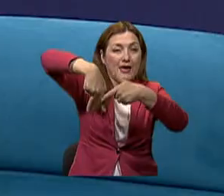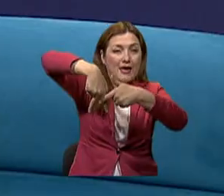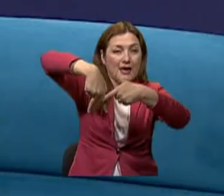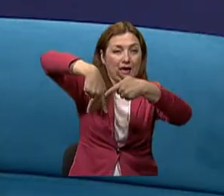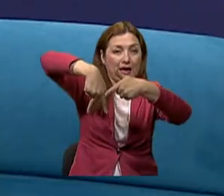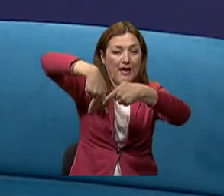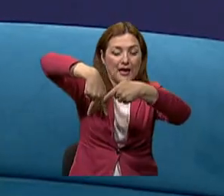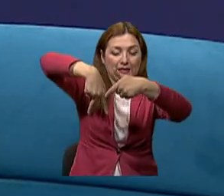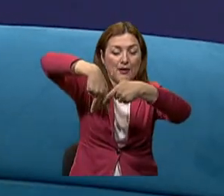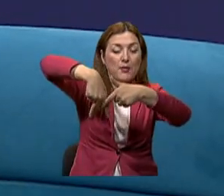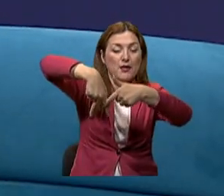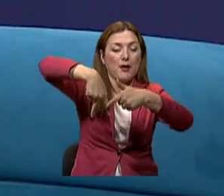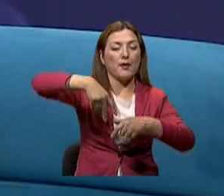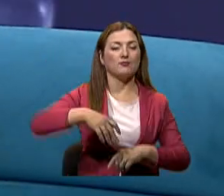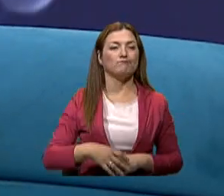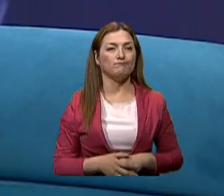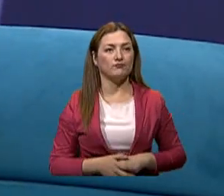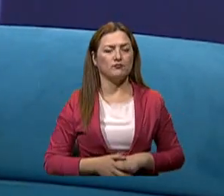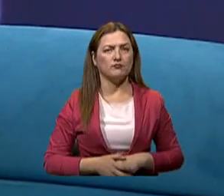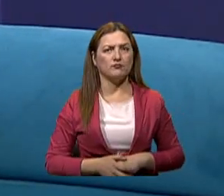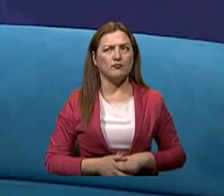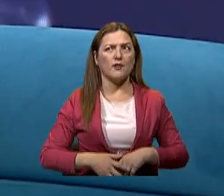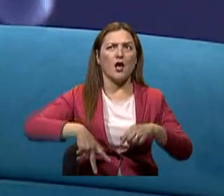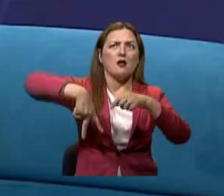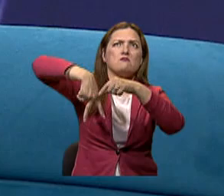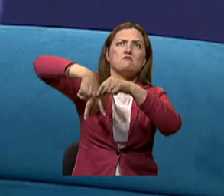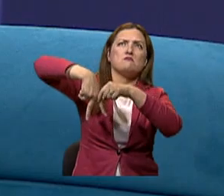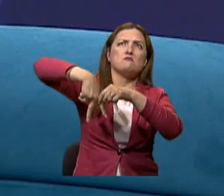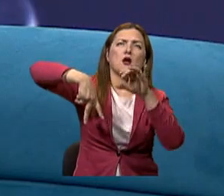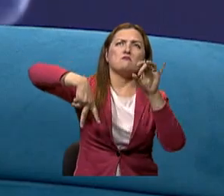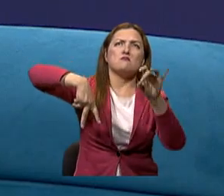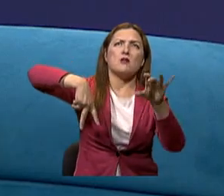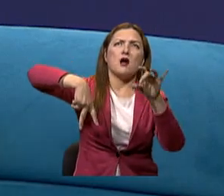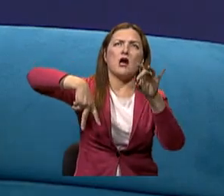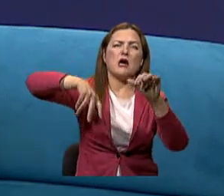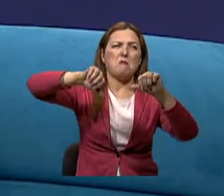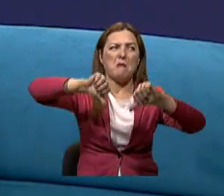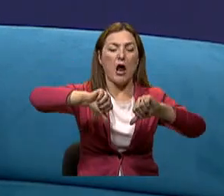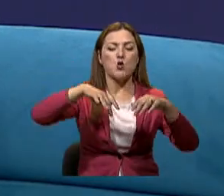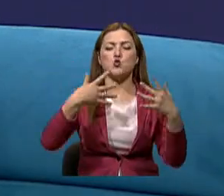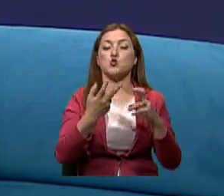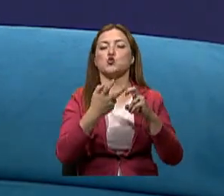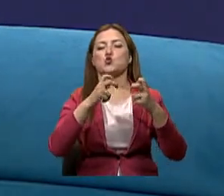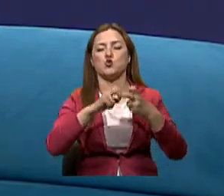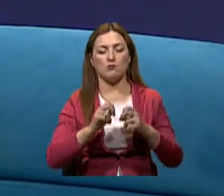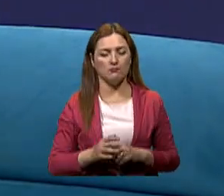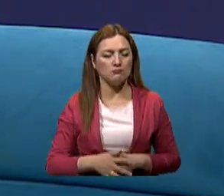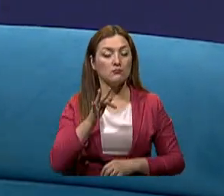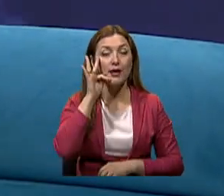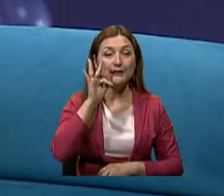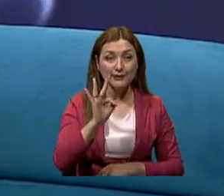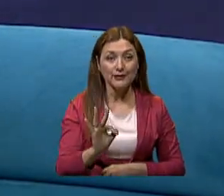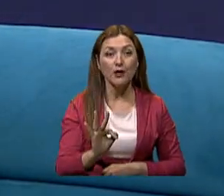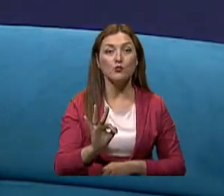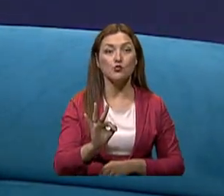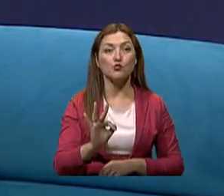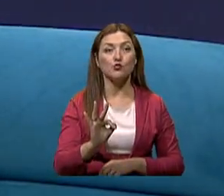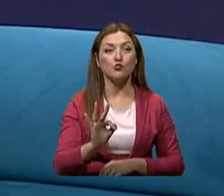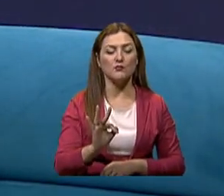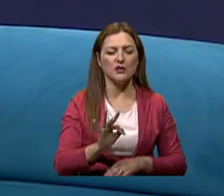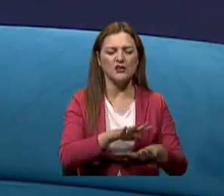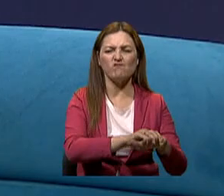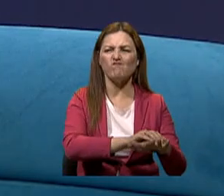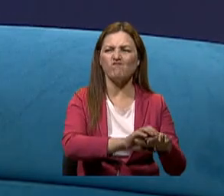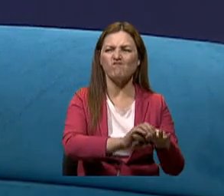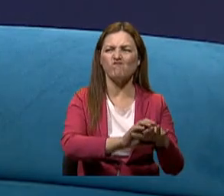tener un problema ya de circulación en este paciente. Y de ahí tenemos exámenes que nos ayudan. Probablemente no palpo bien con mis manos,